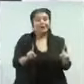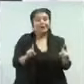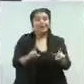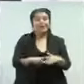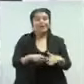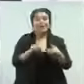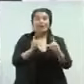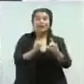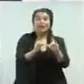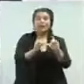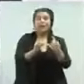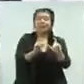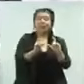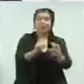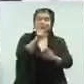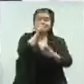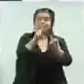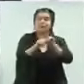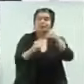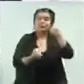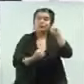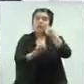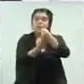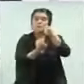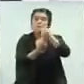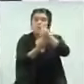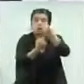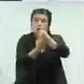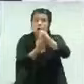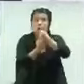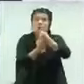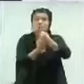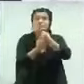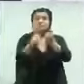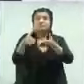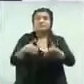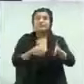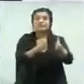el mantenimiento y la sostenibilidad de las vías